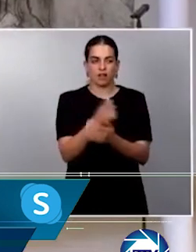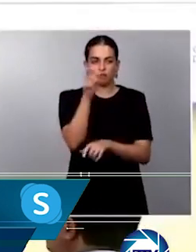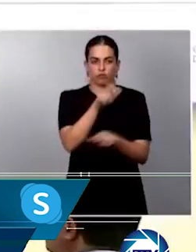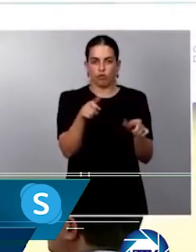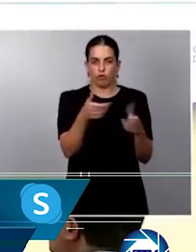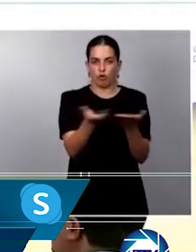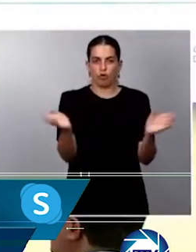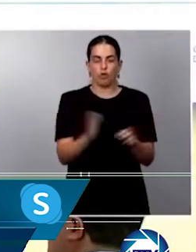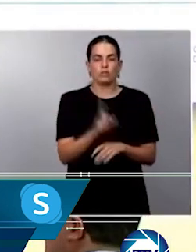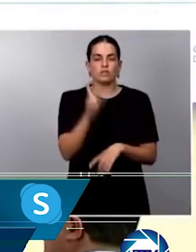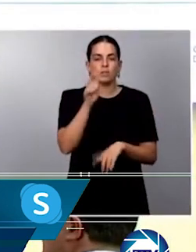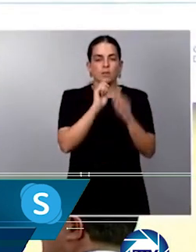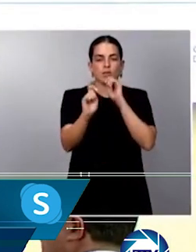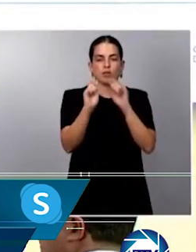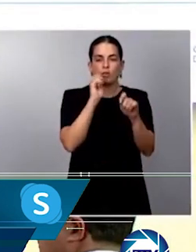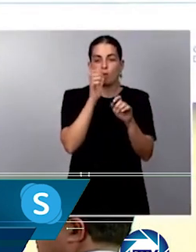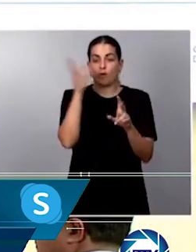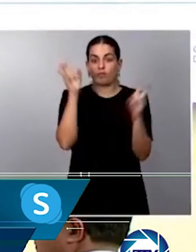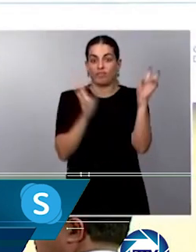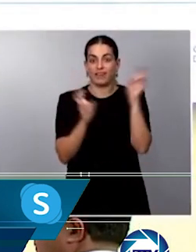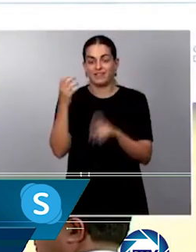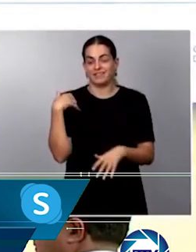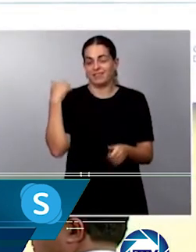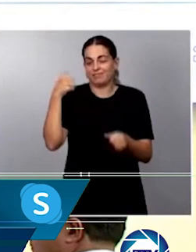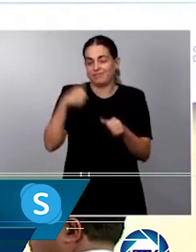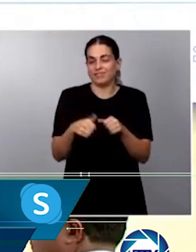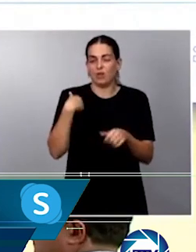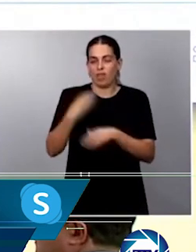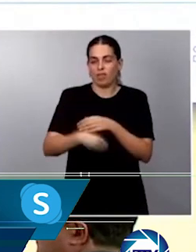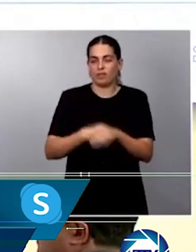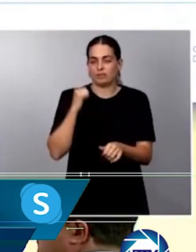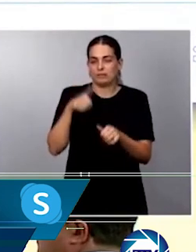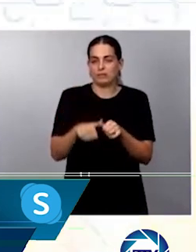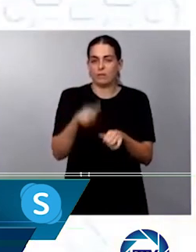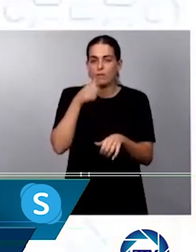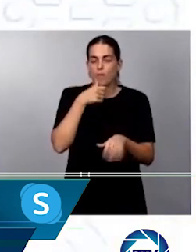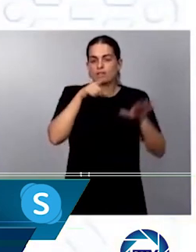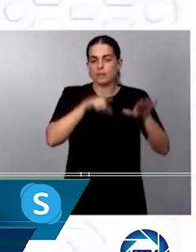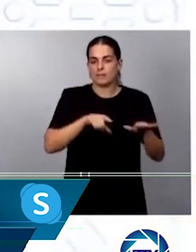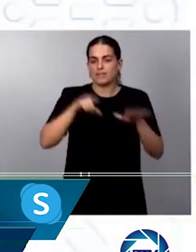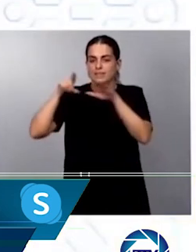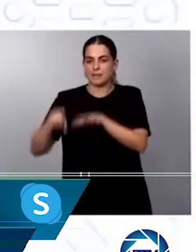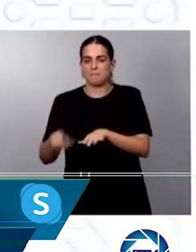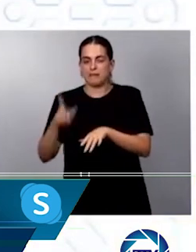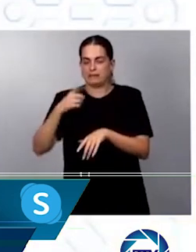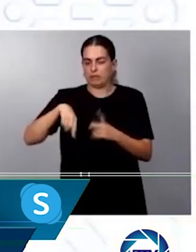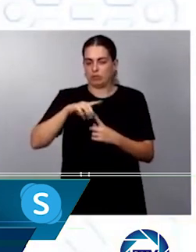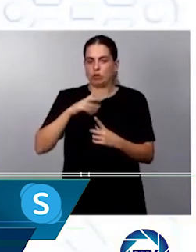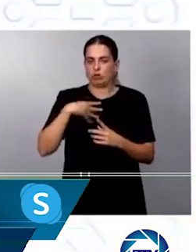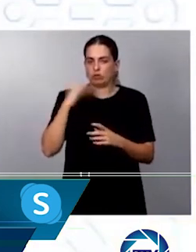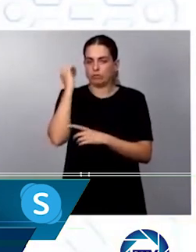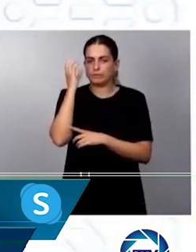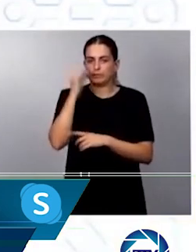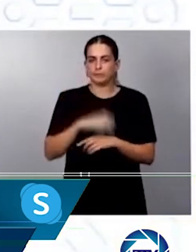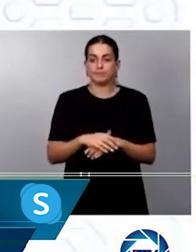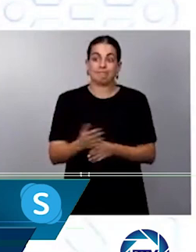que no tiene absolutamente nada que ver con la guerra de Ucrania o los problemas